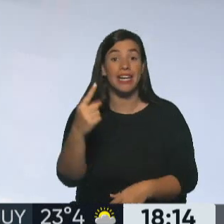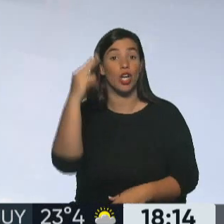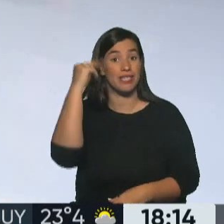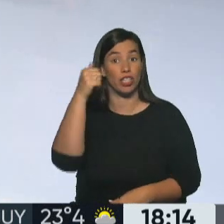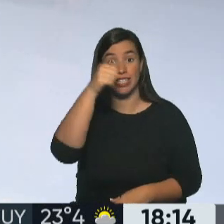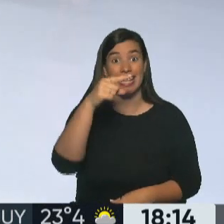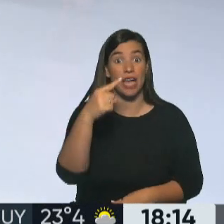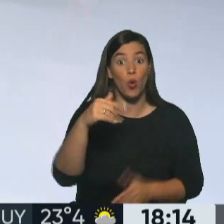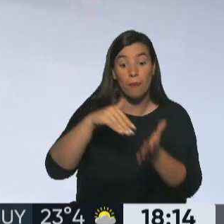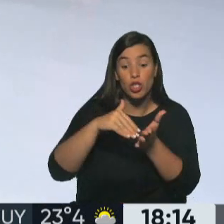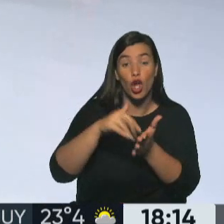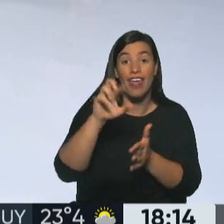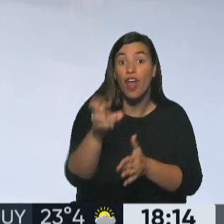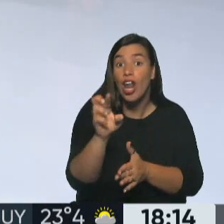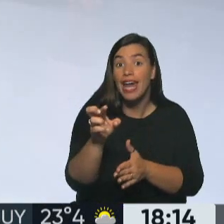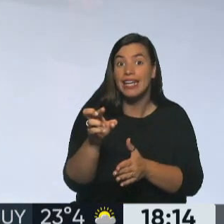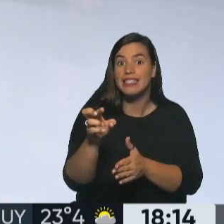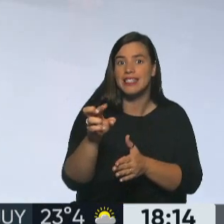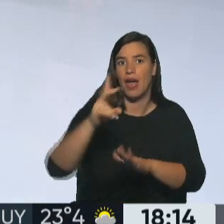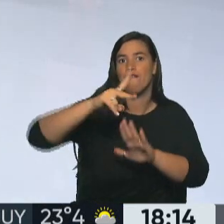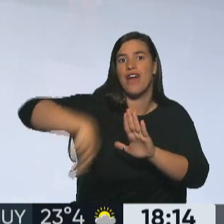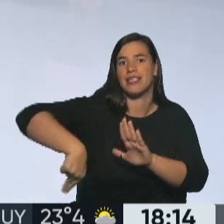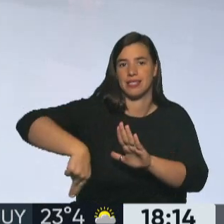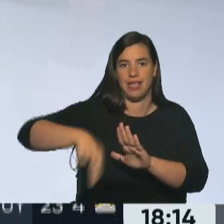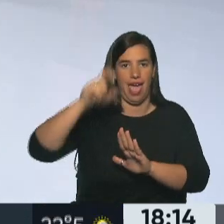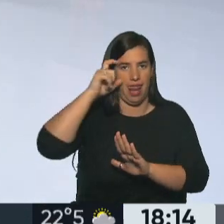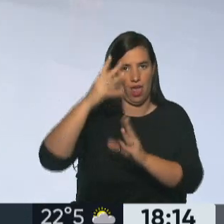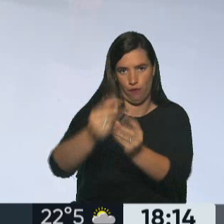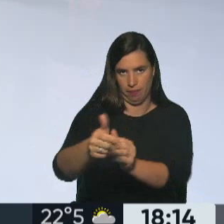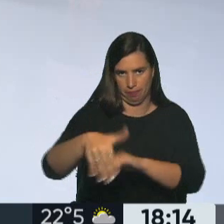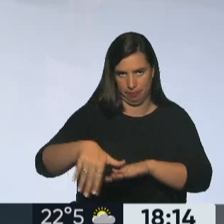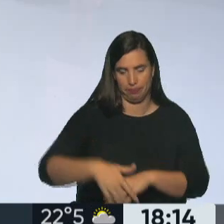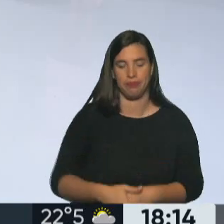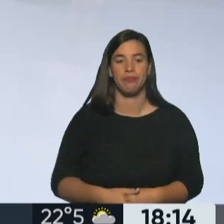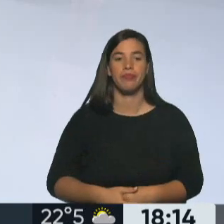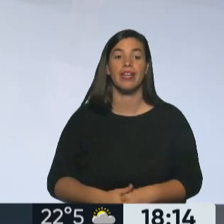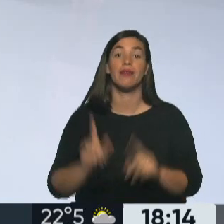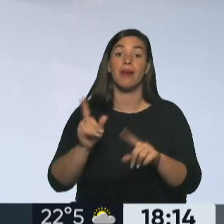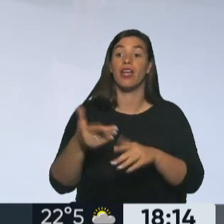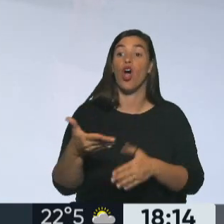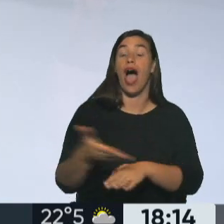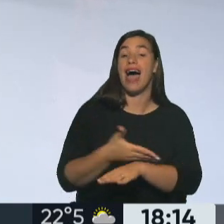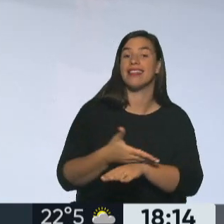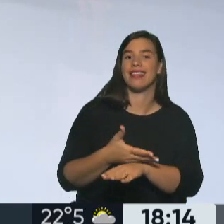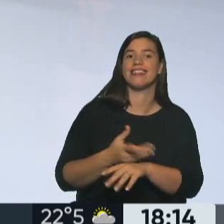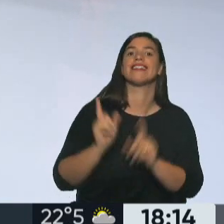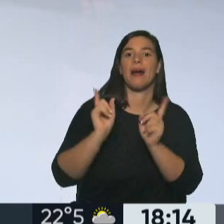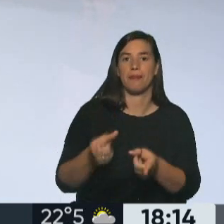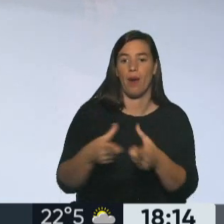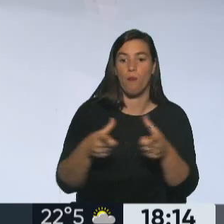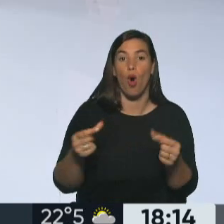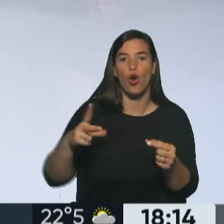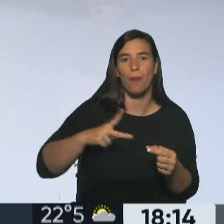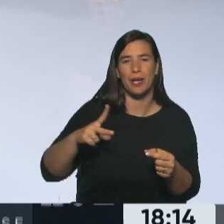vencer a fin de mes. Antes, te cuento que hay un vencimiento de los bonos privados por 1.500 millones. Es